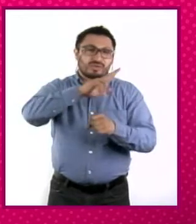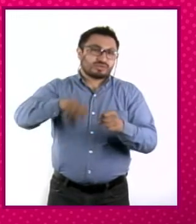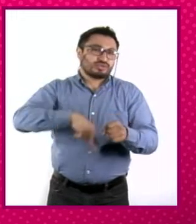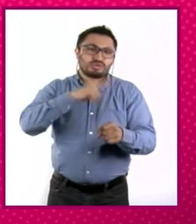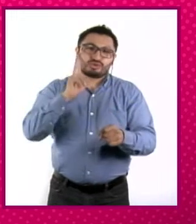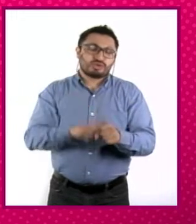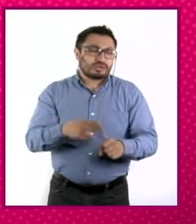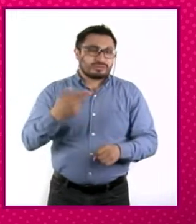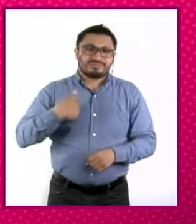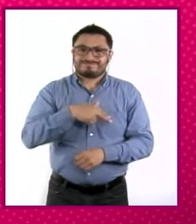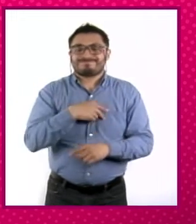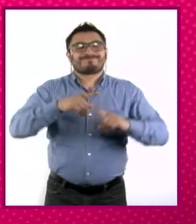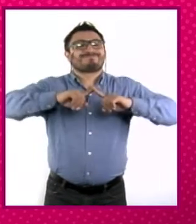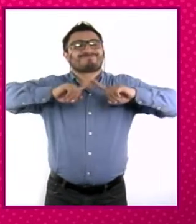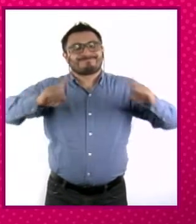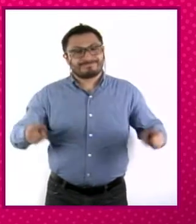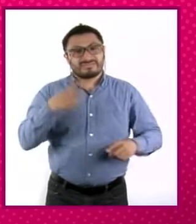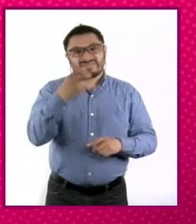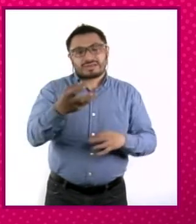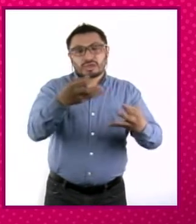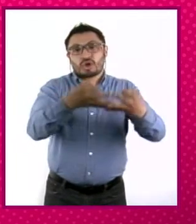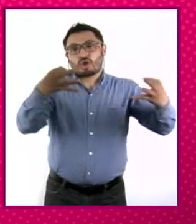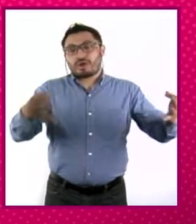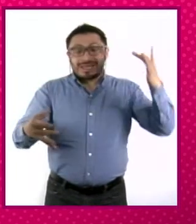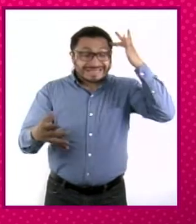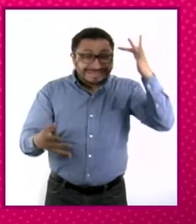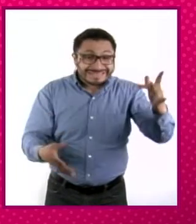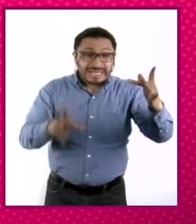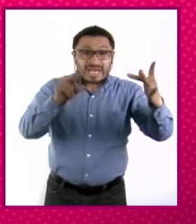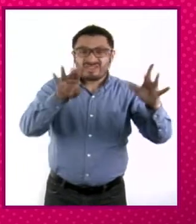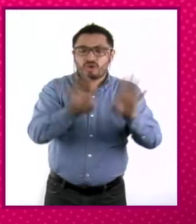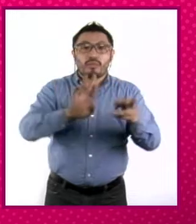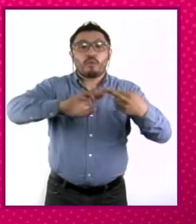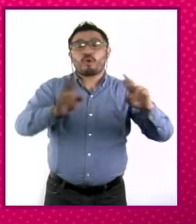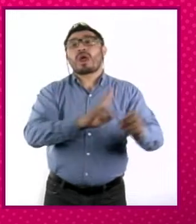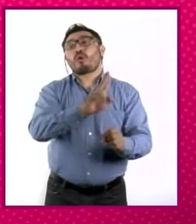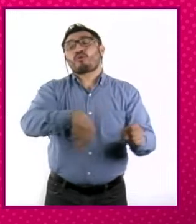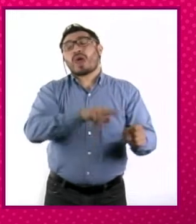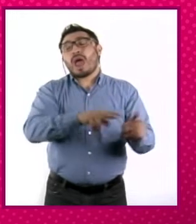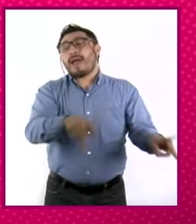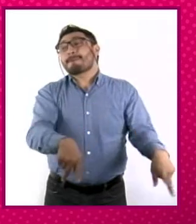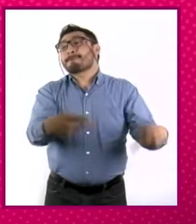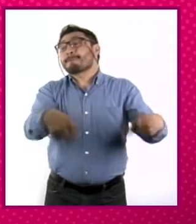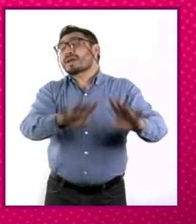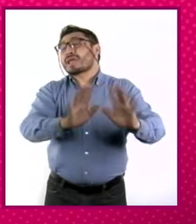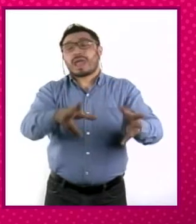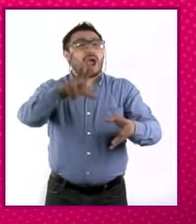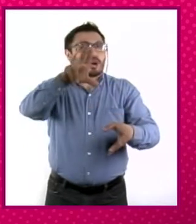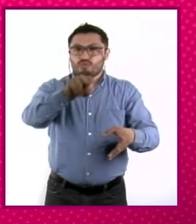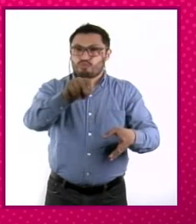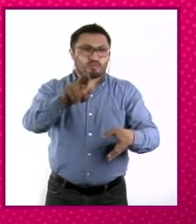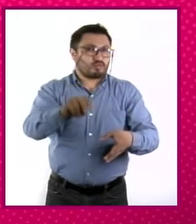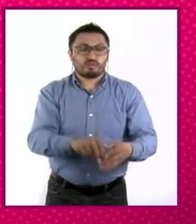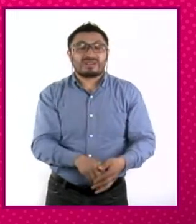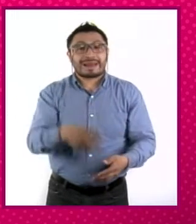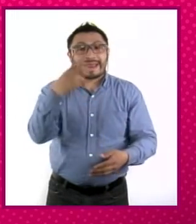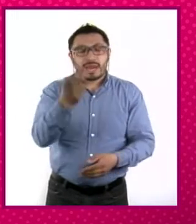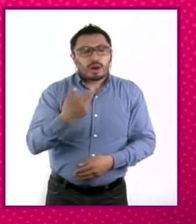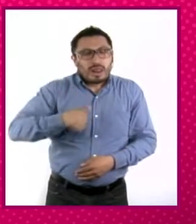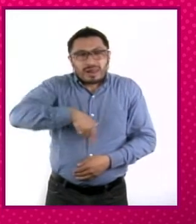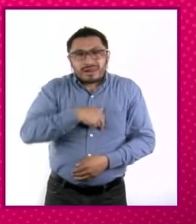tren familias enteras, donde muchos de ellos morían, mujeres y niños, hacia Yucatán, hacia Oaxaca como